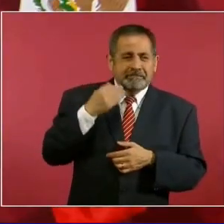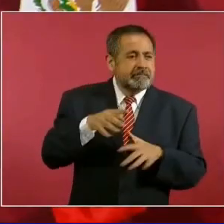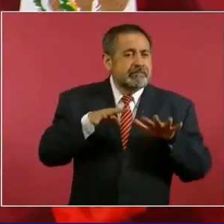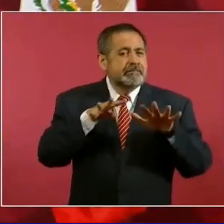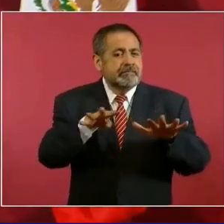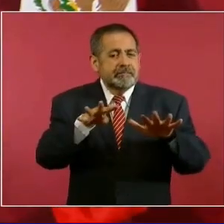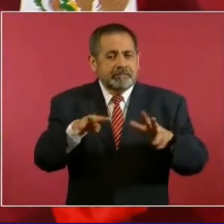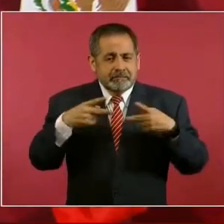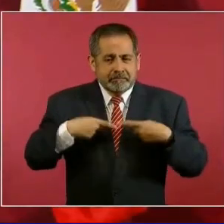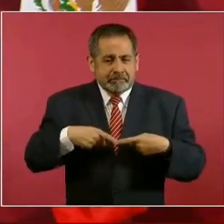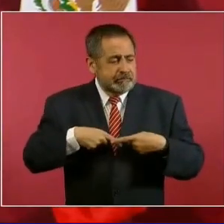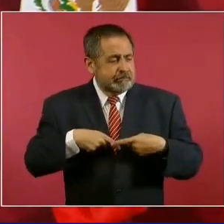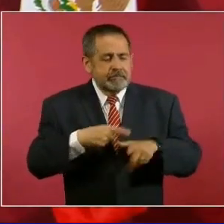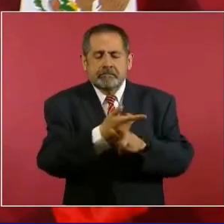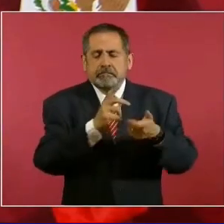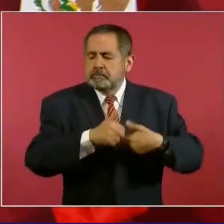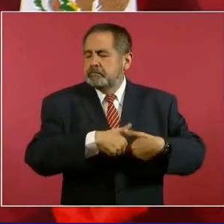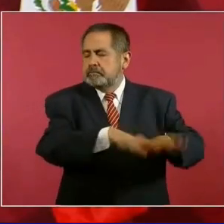por lo mismo,